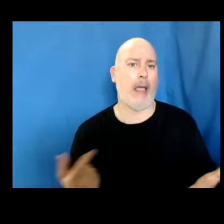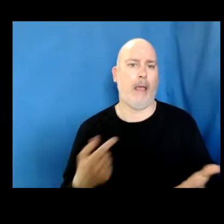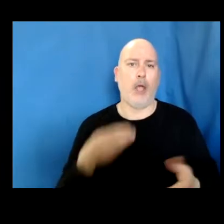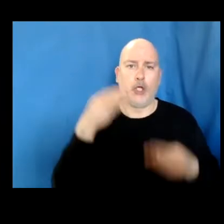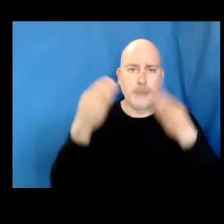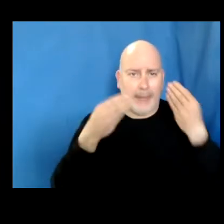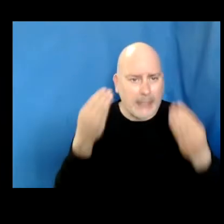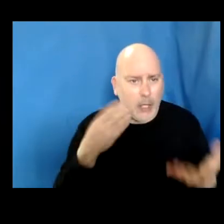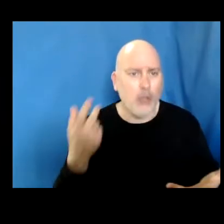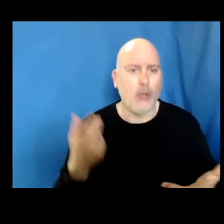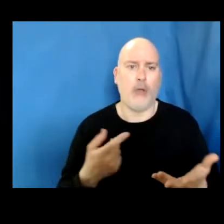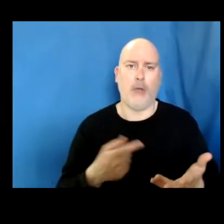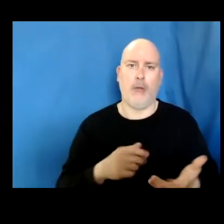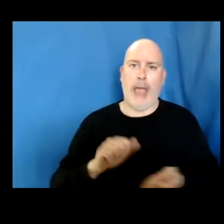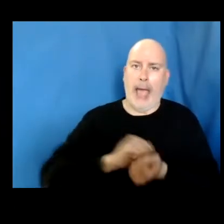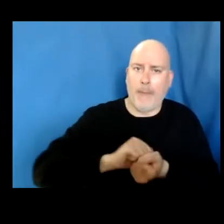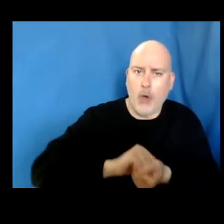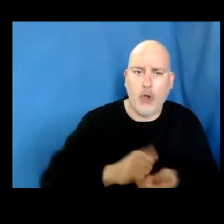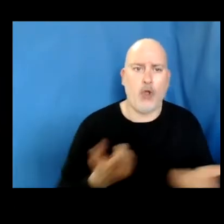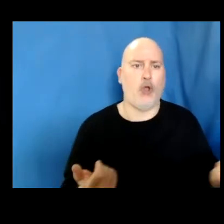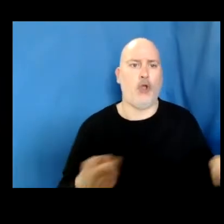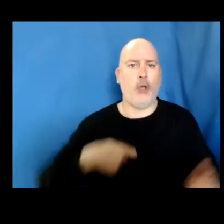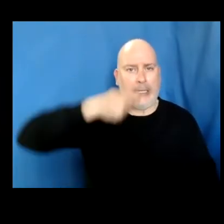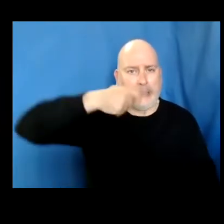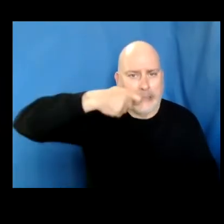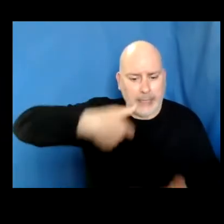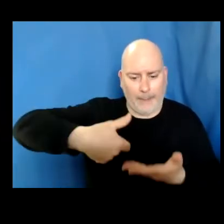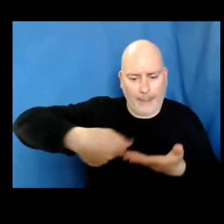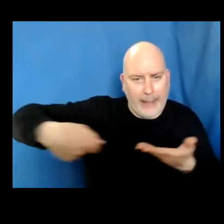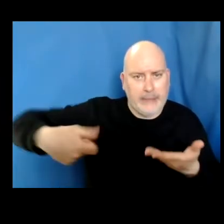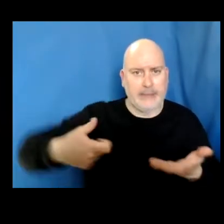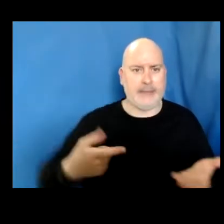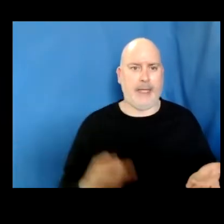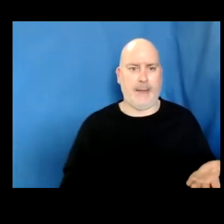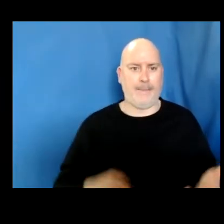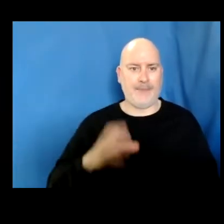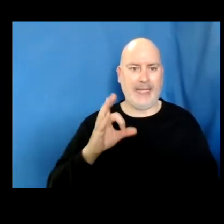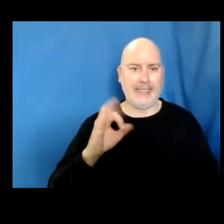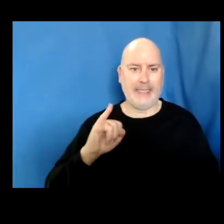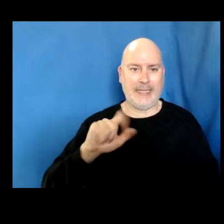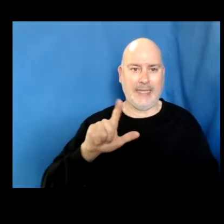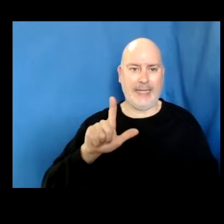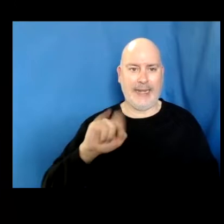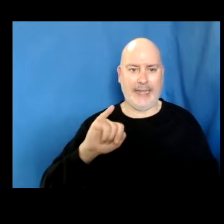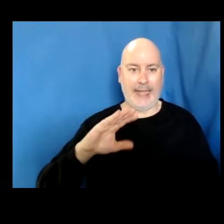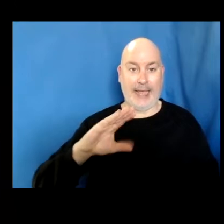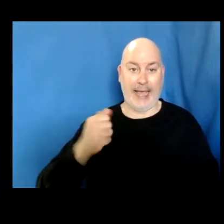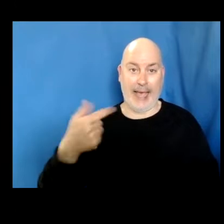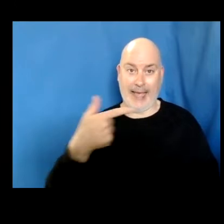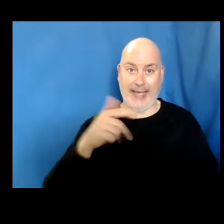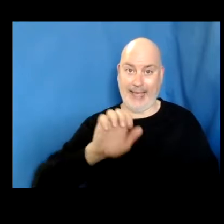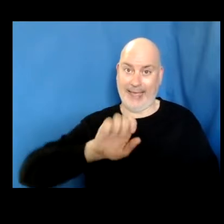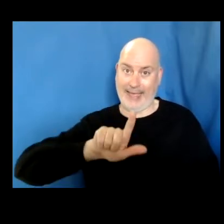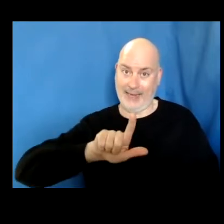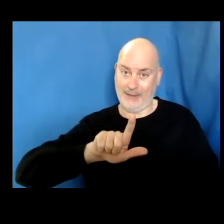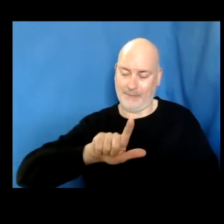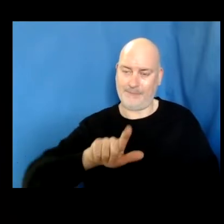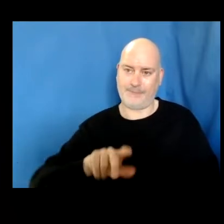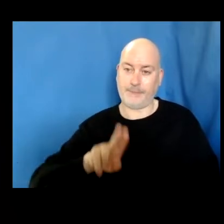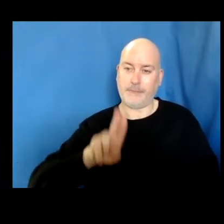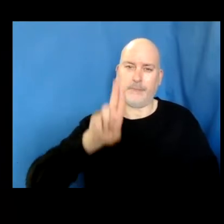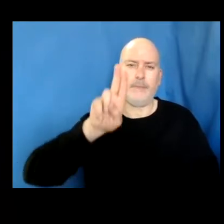cosméticos, jabones, pasta de dientes, el silicagel. El silicagel, como sabéis, es